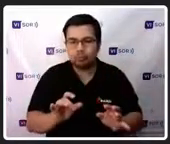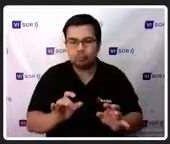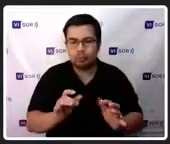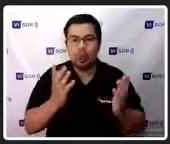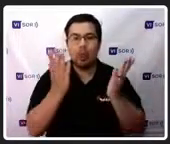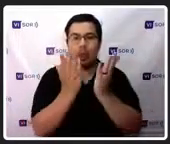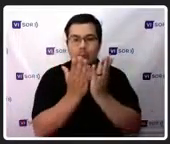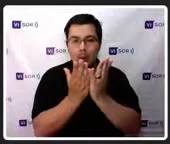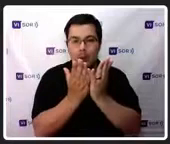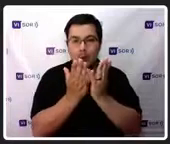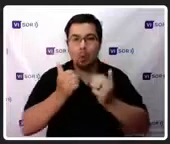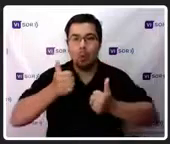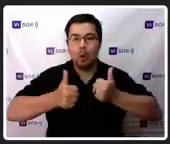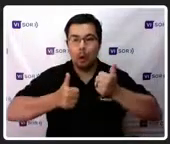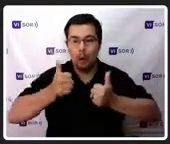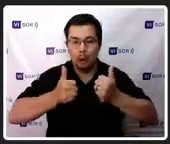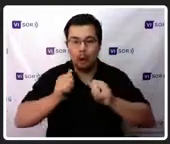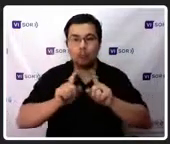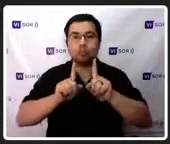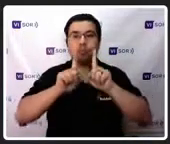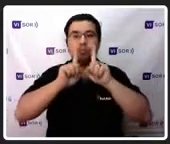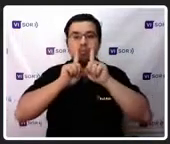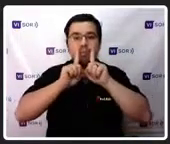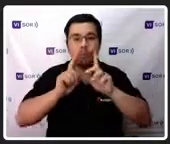hotelería tiene que ver con